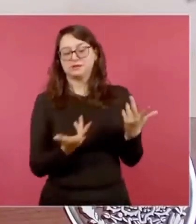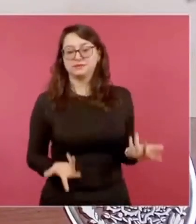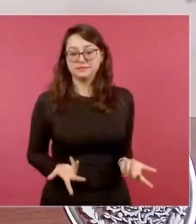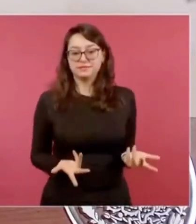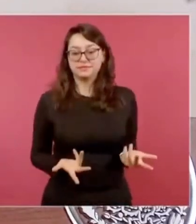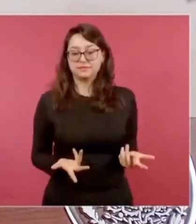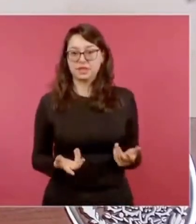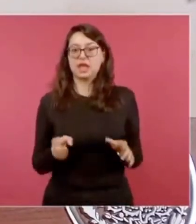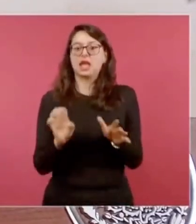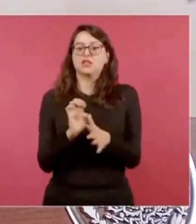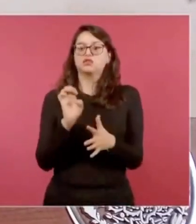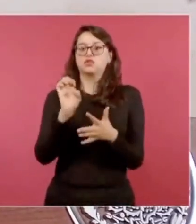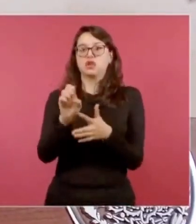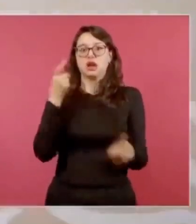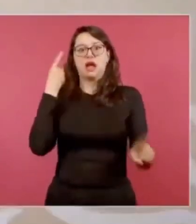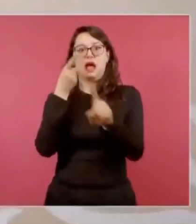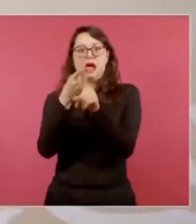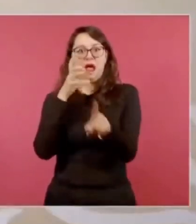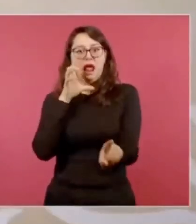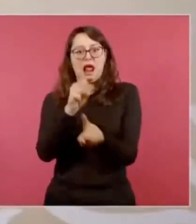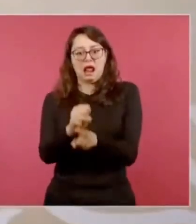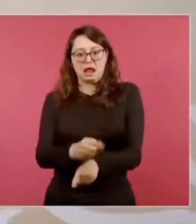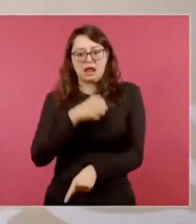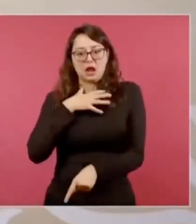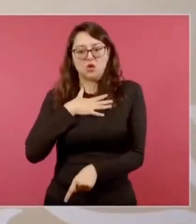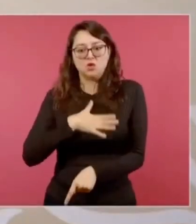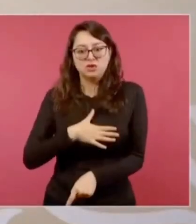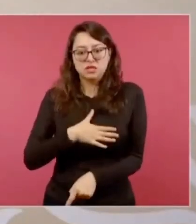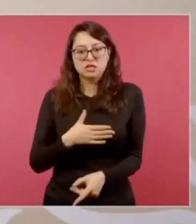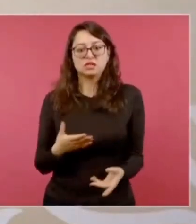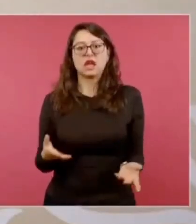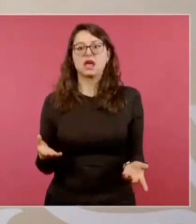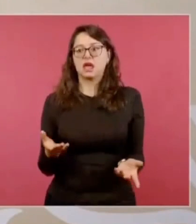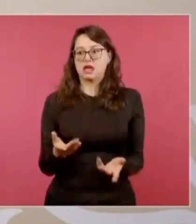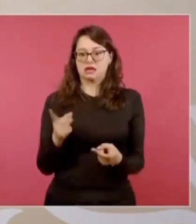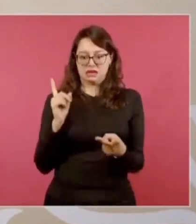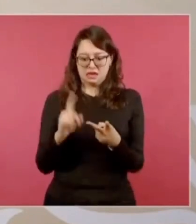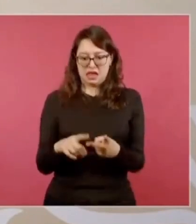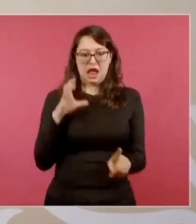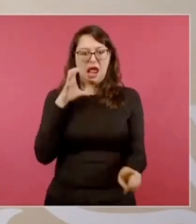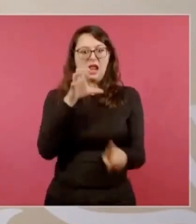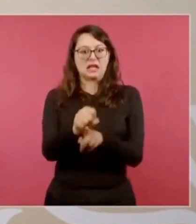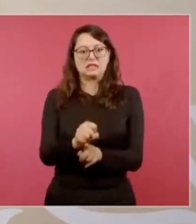importa que haya democracia